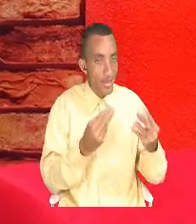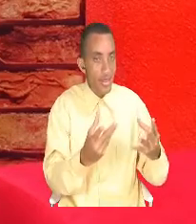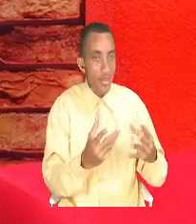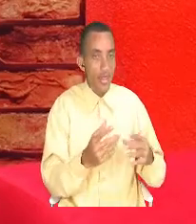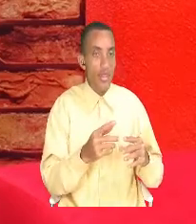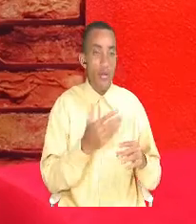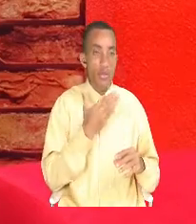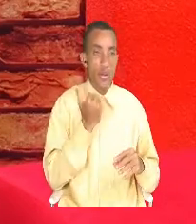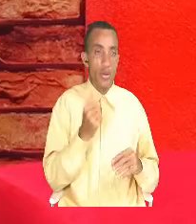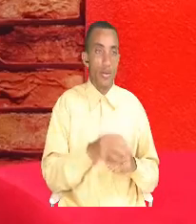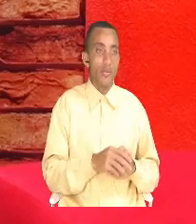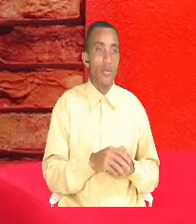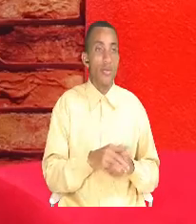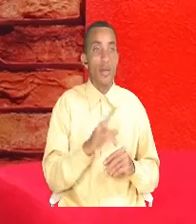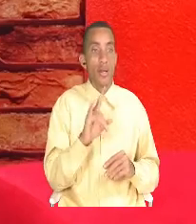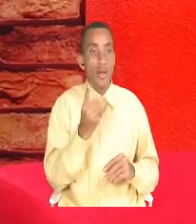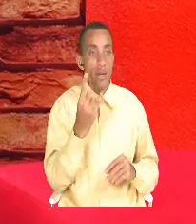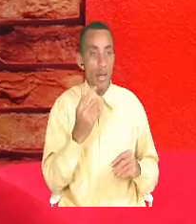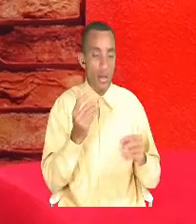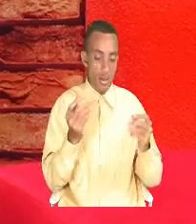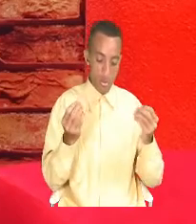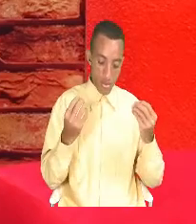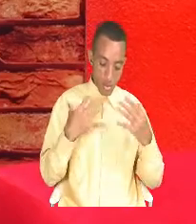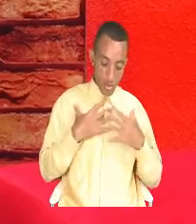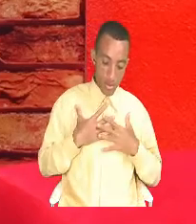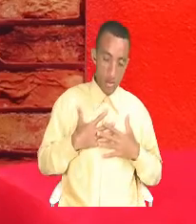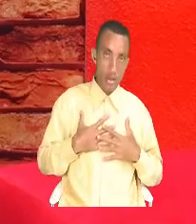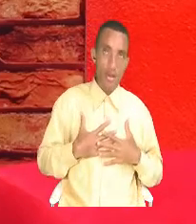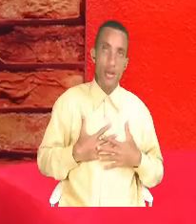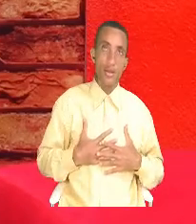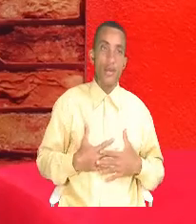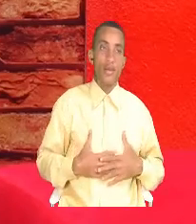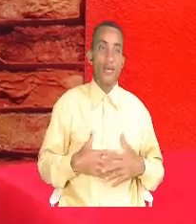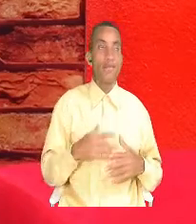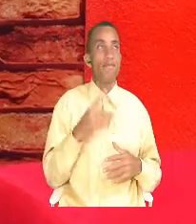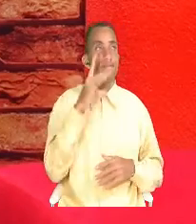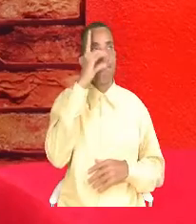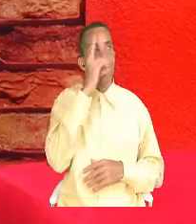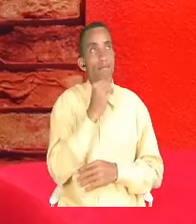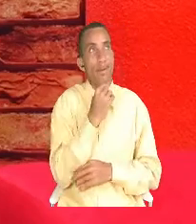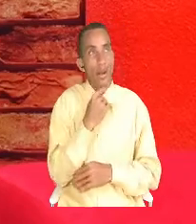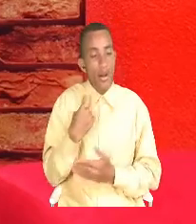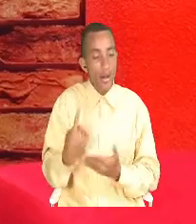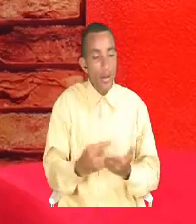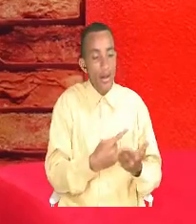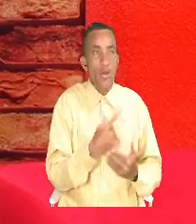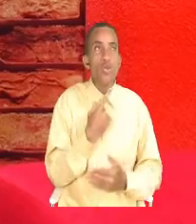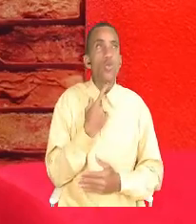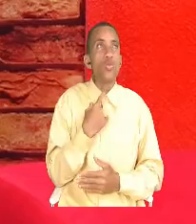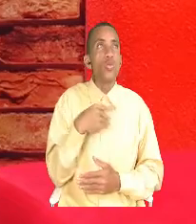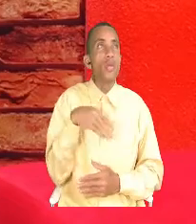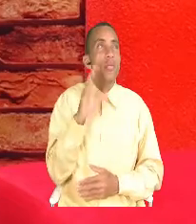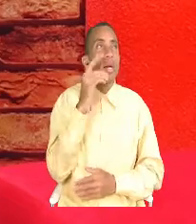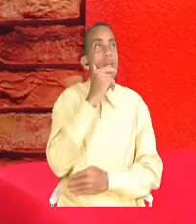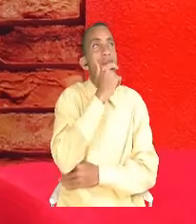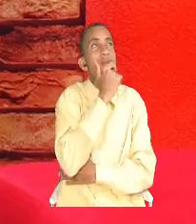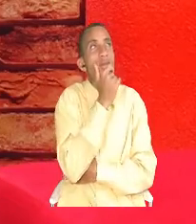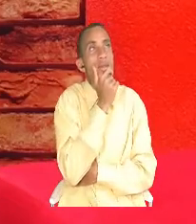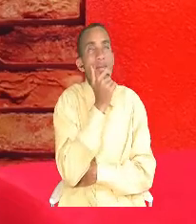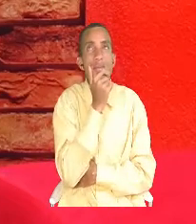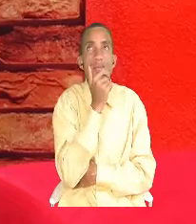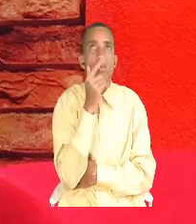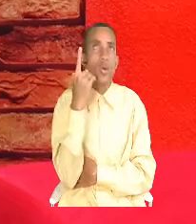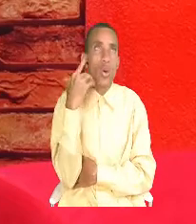poderle regalar a una persona algo para su bienestar. Entonces decidimos qué es lo que más le gusta a una persona en el